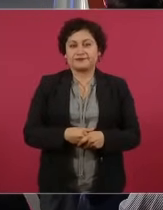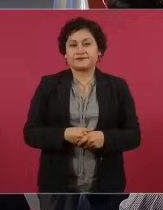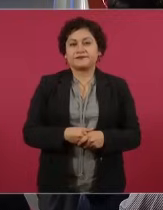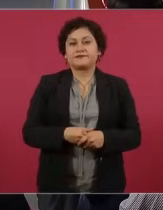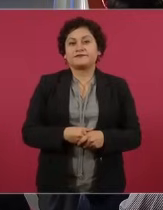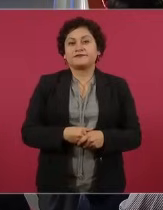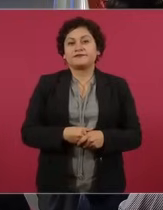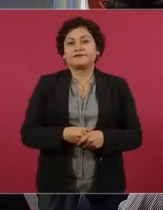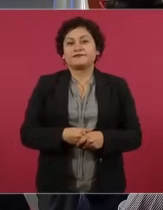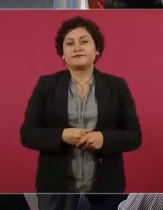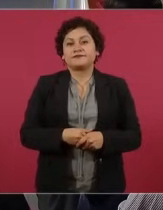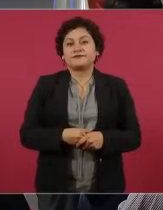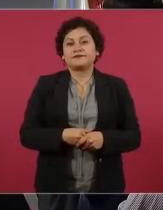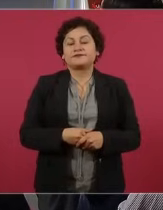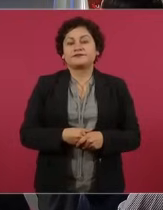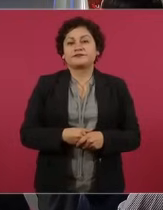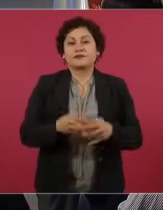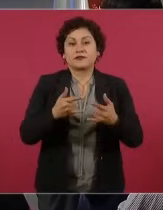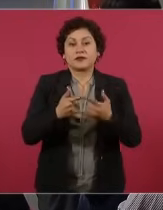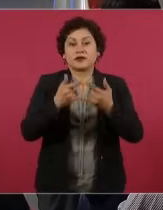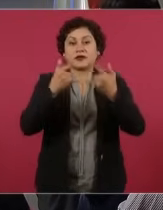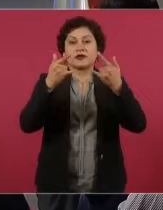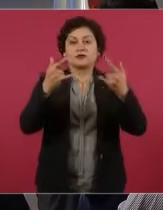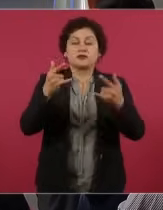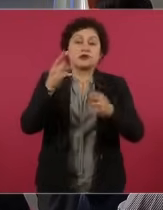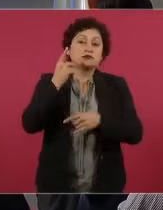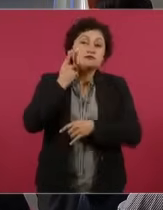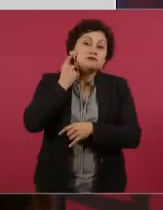Desaparece historia legislativa.